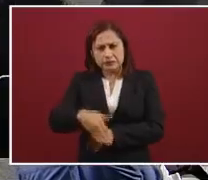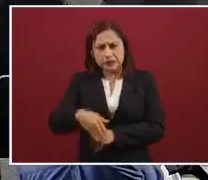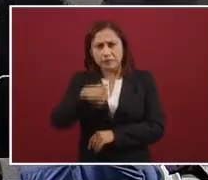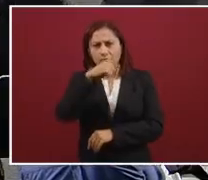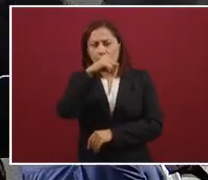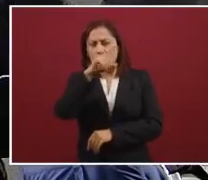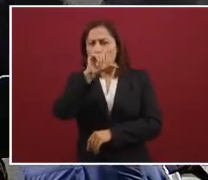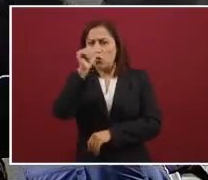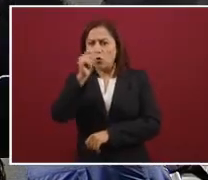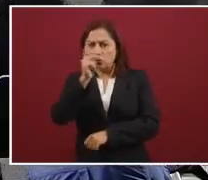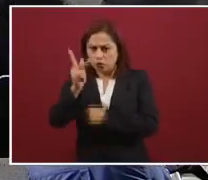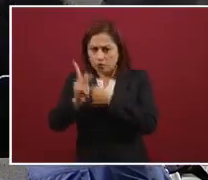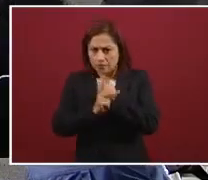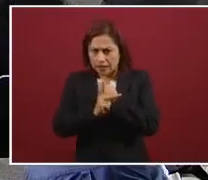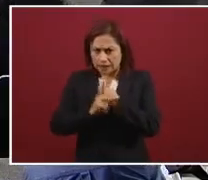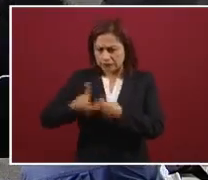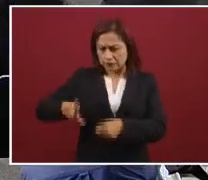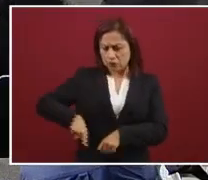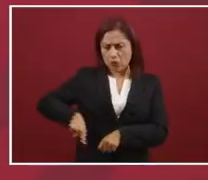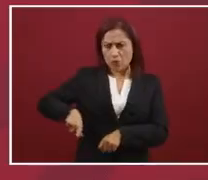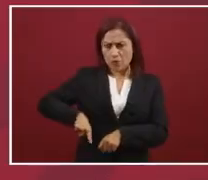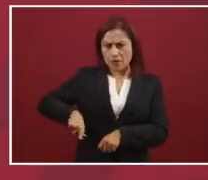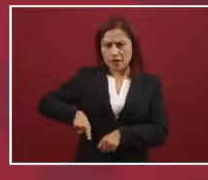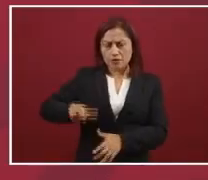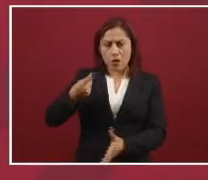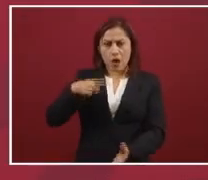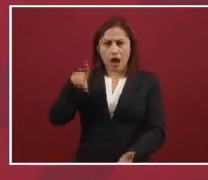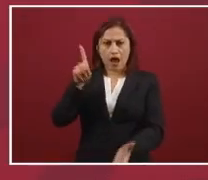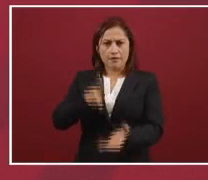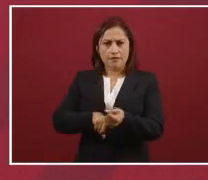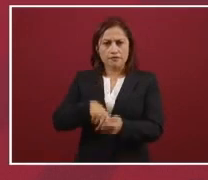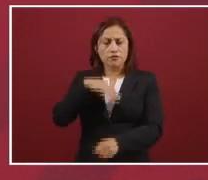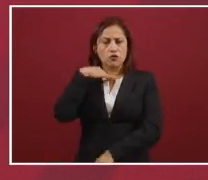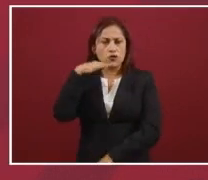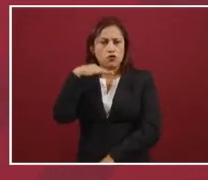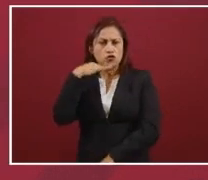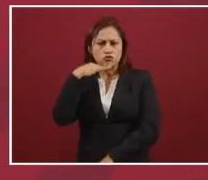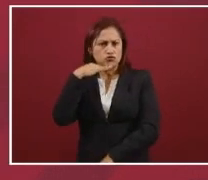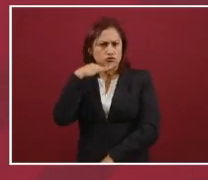ya no se tolera la corrupción.